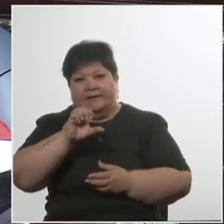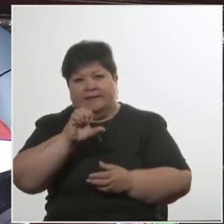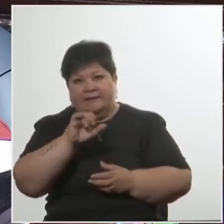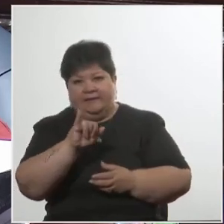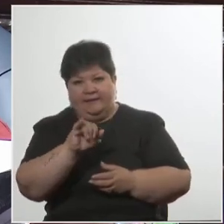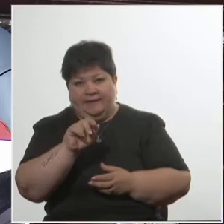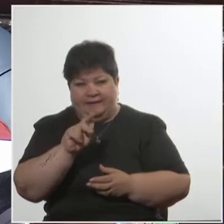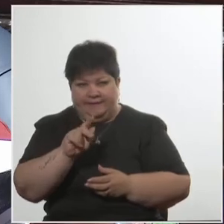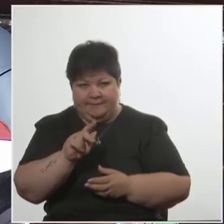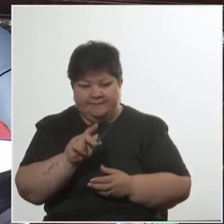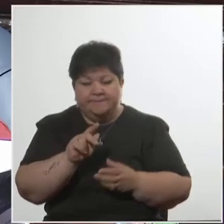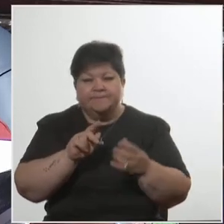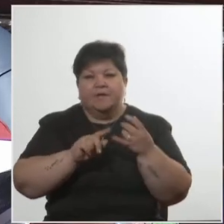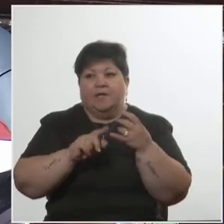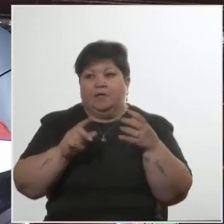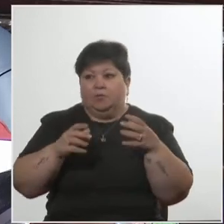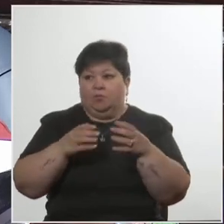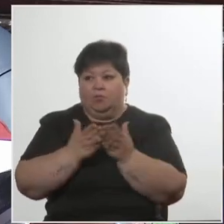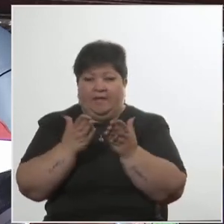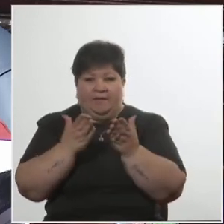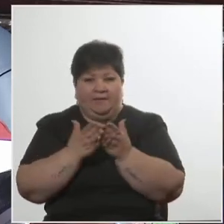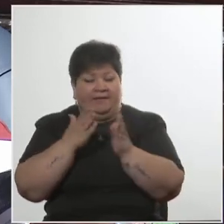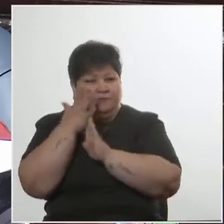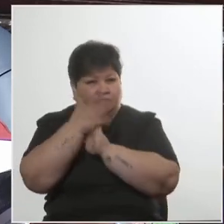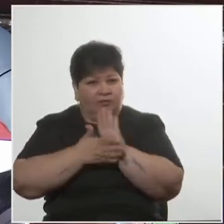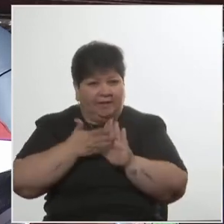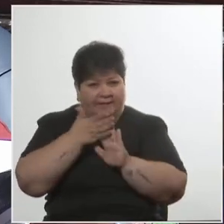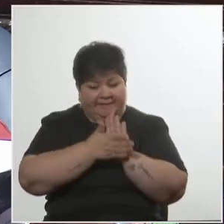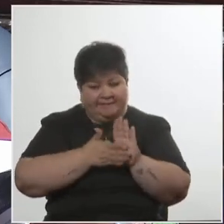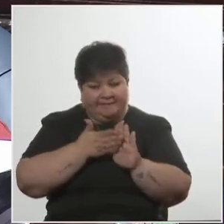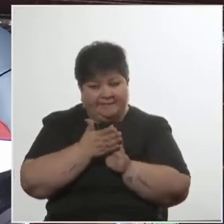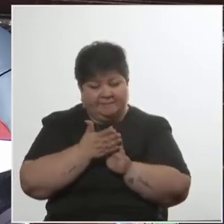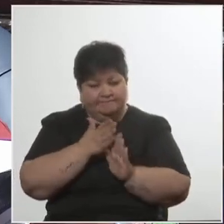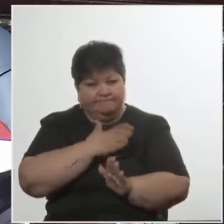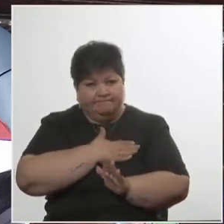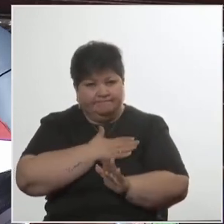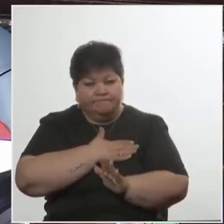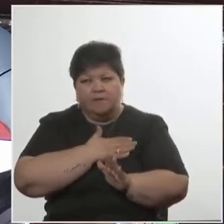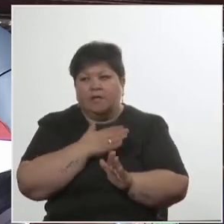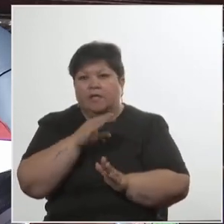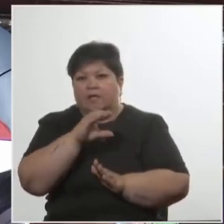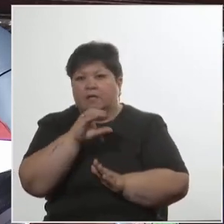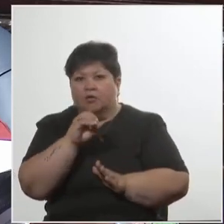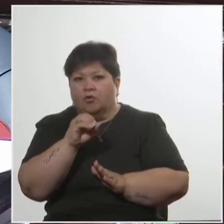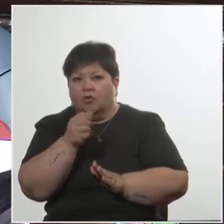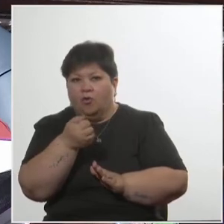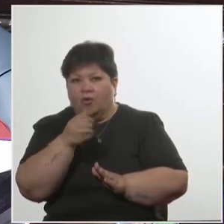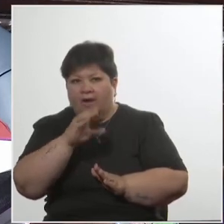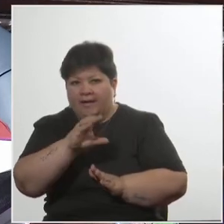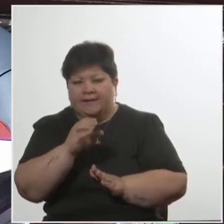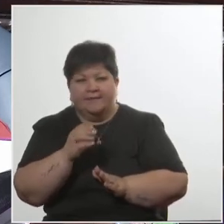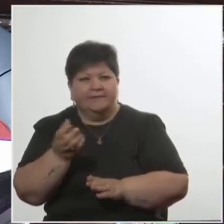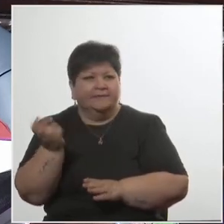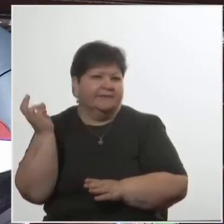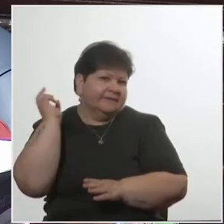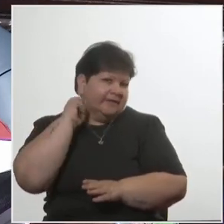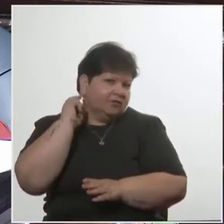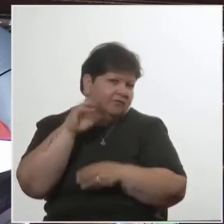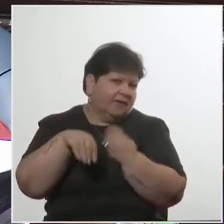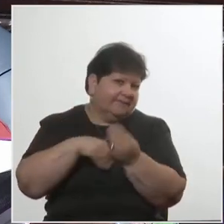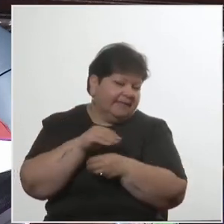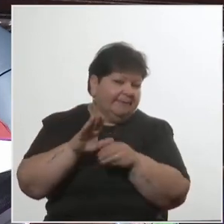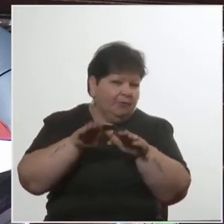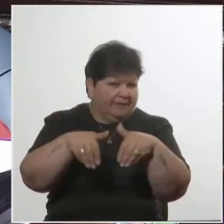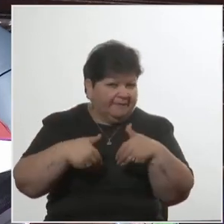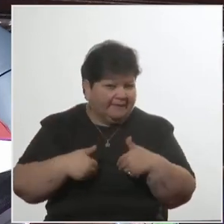estudiantes nacionalistas el moensu el coac el inefable traición familia y propiedad